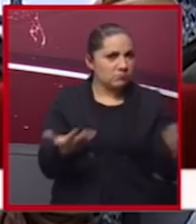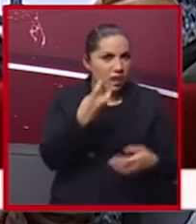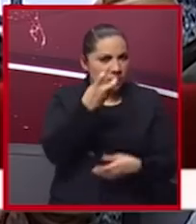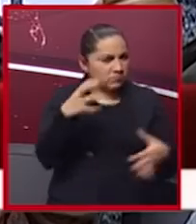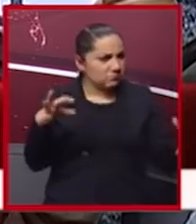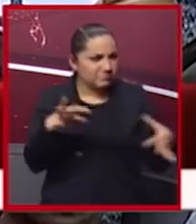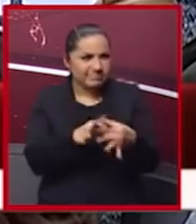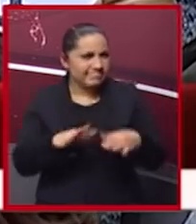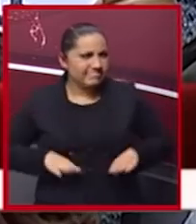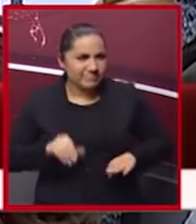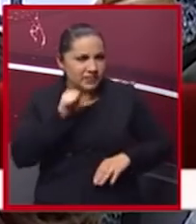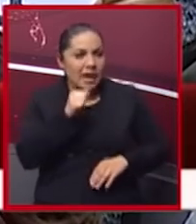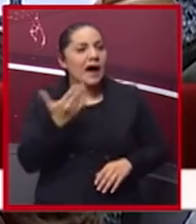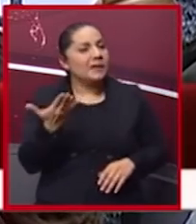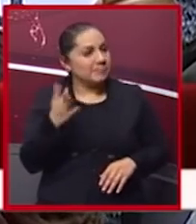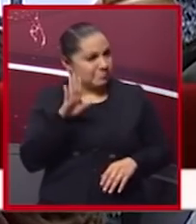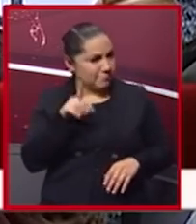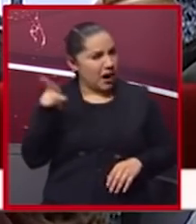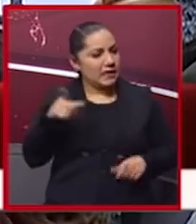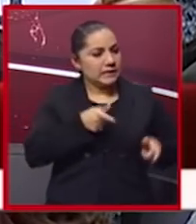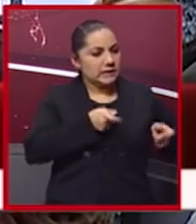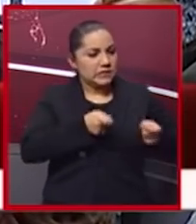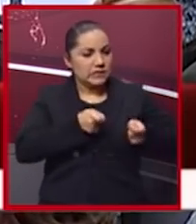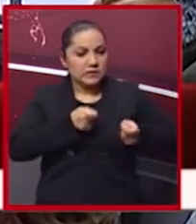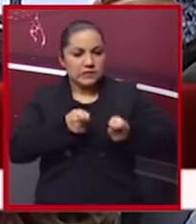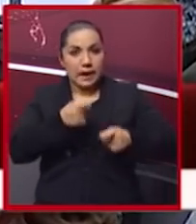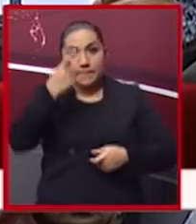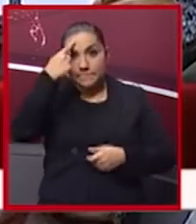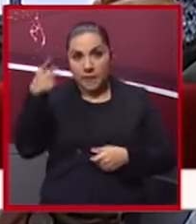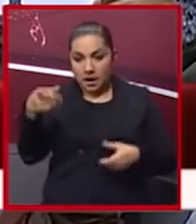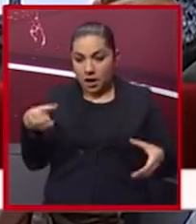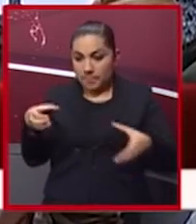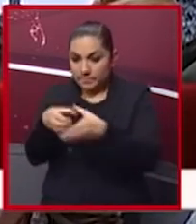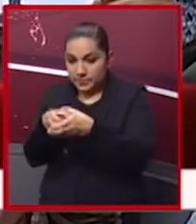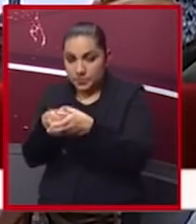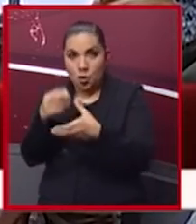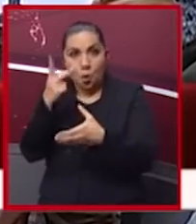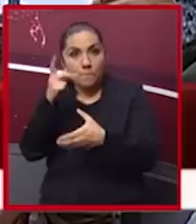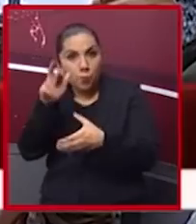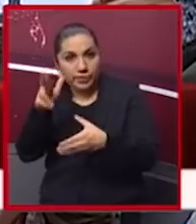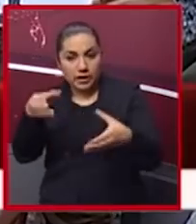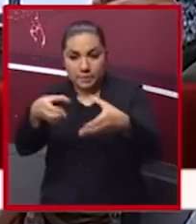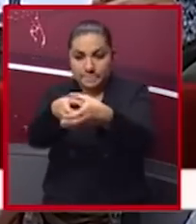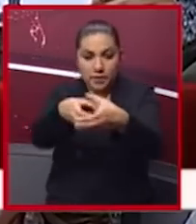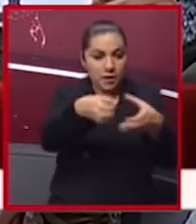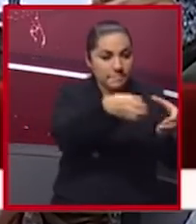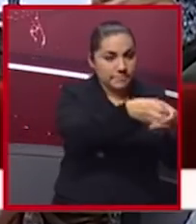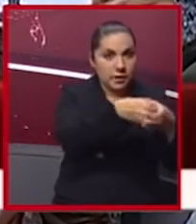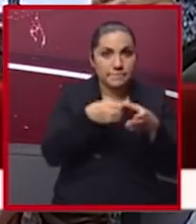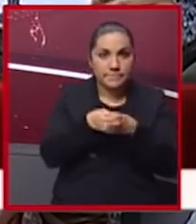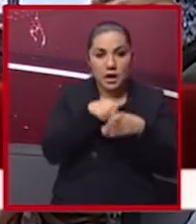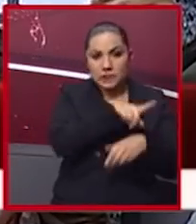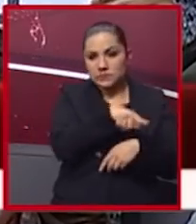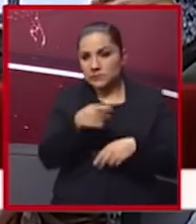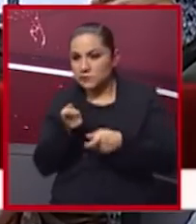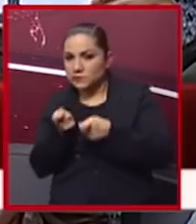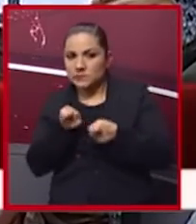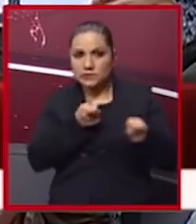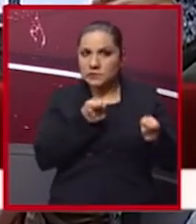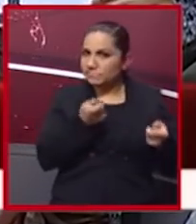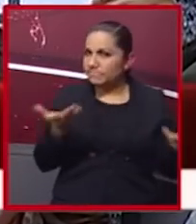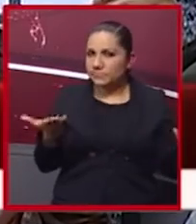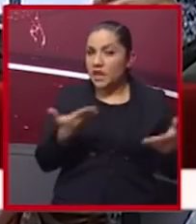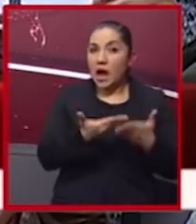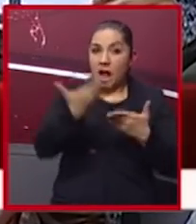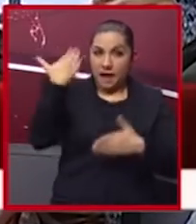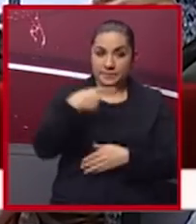favor del Ejecutivo. Permítanme recordarles, diputados y diputadas, que como dijo Yuval Noah Harari,